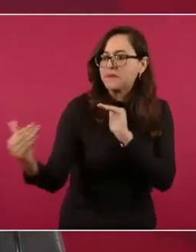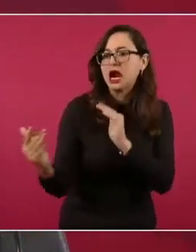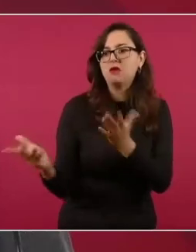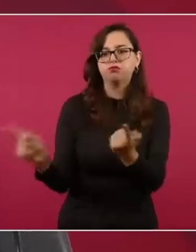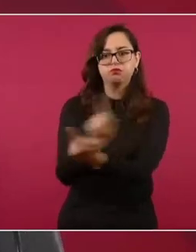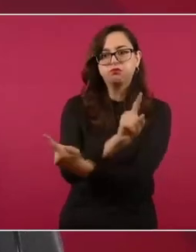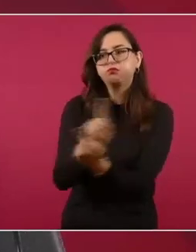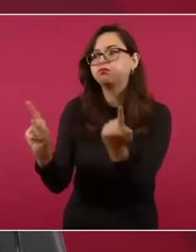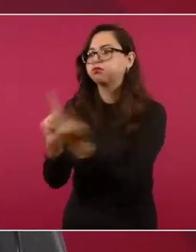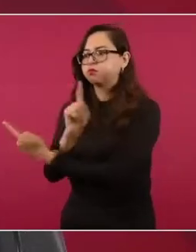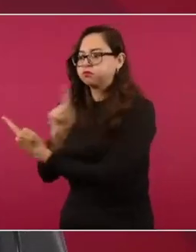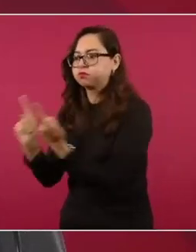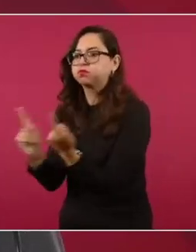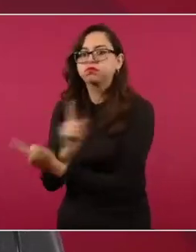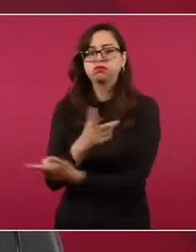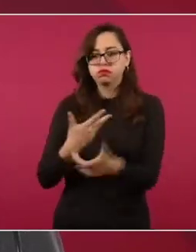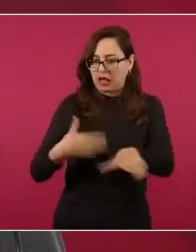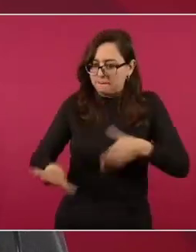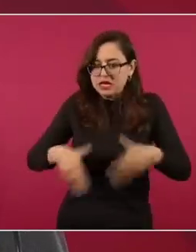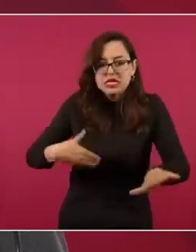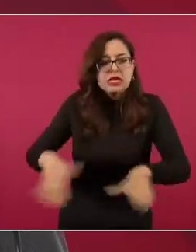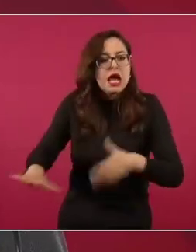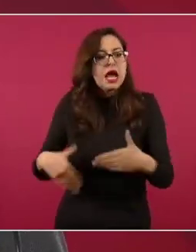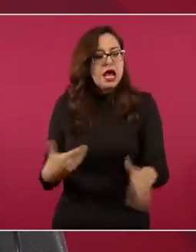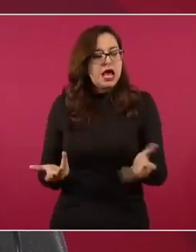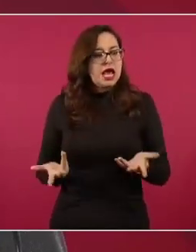hay que aflojarse en terracería.